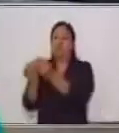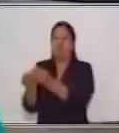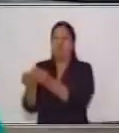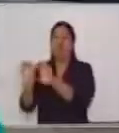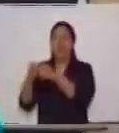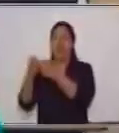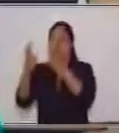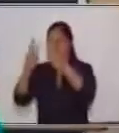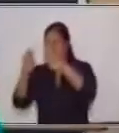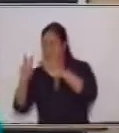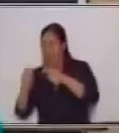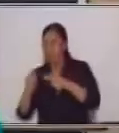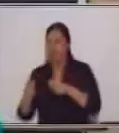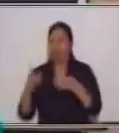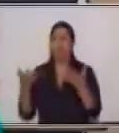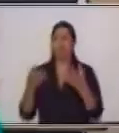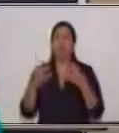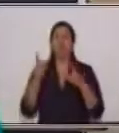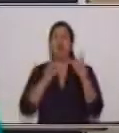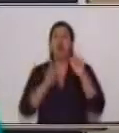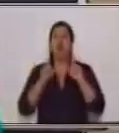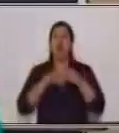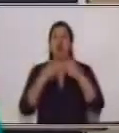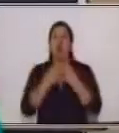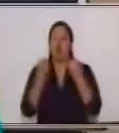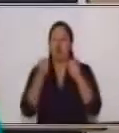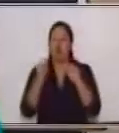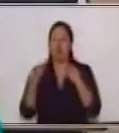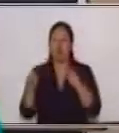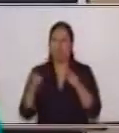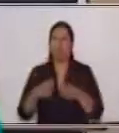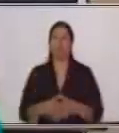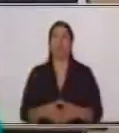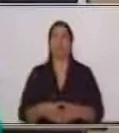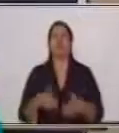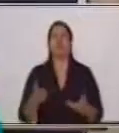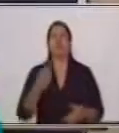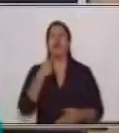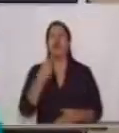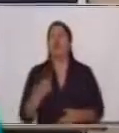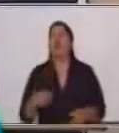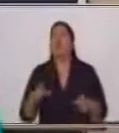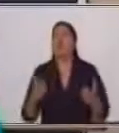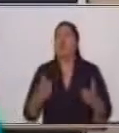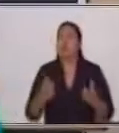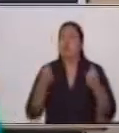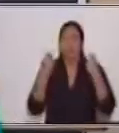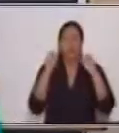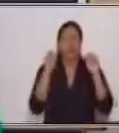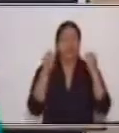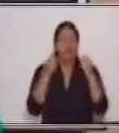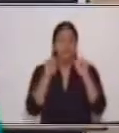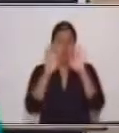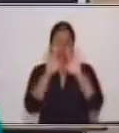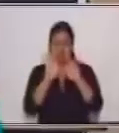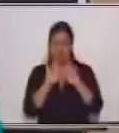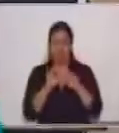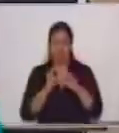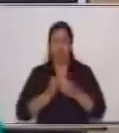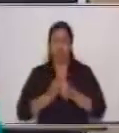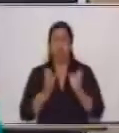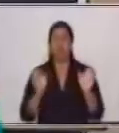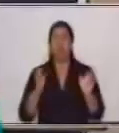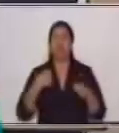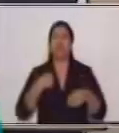publicación. El ensayo. Redactar consiste en expresar por escrito una narración,